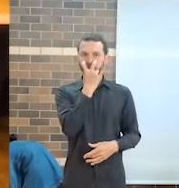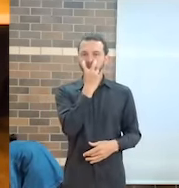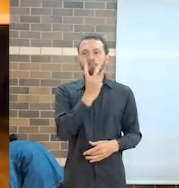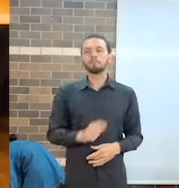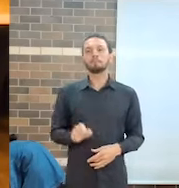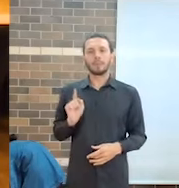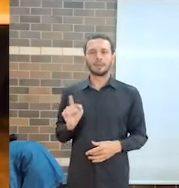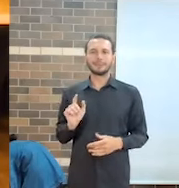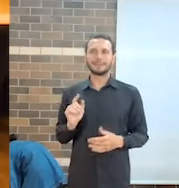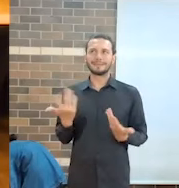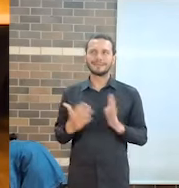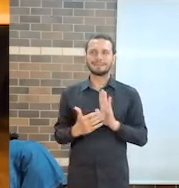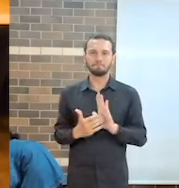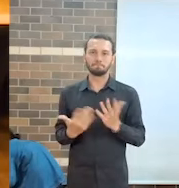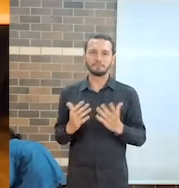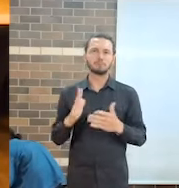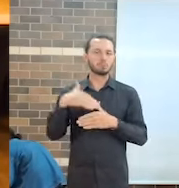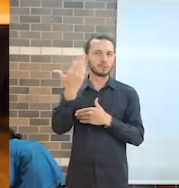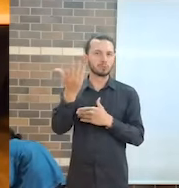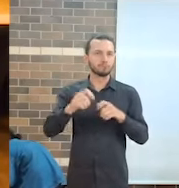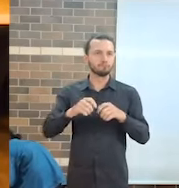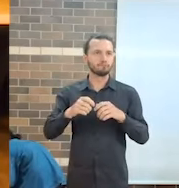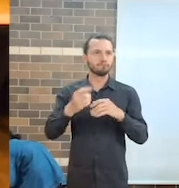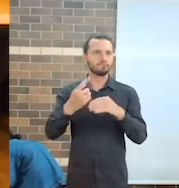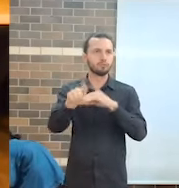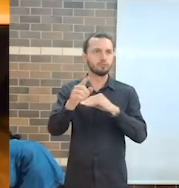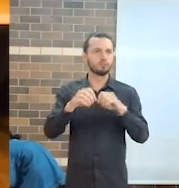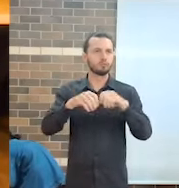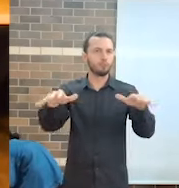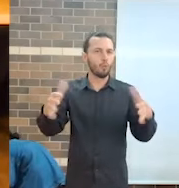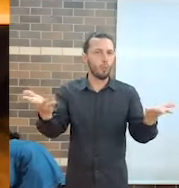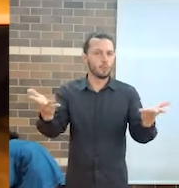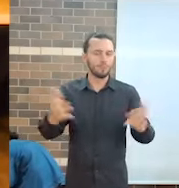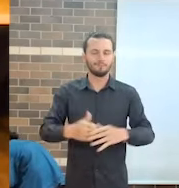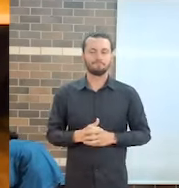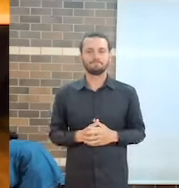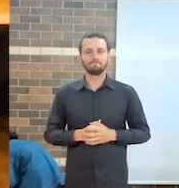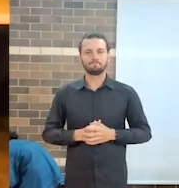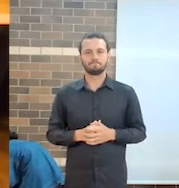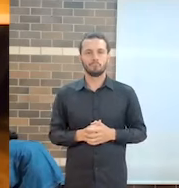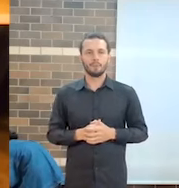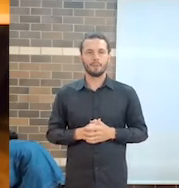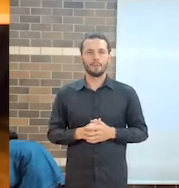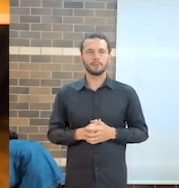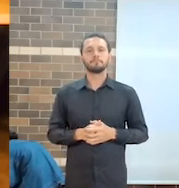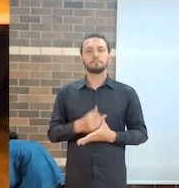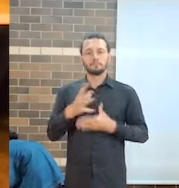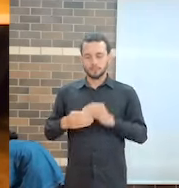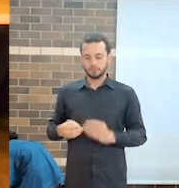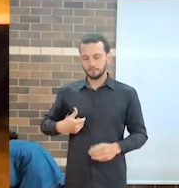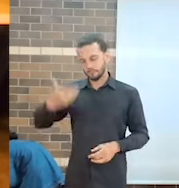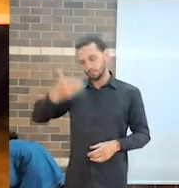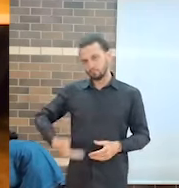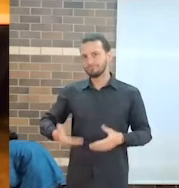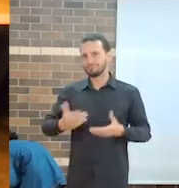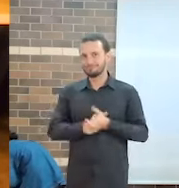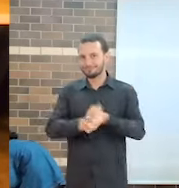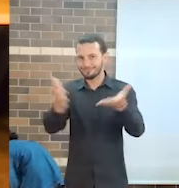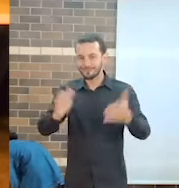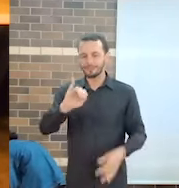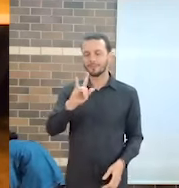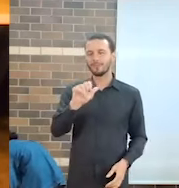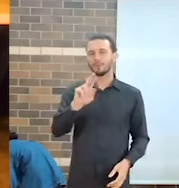Entonces, se los quedamos debiendo y miramos luego cómo los hacemos llegar. Bueno, decirles que les saluda Juan Guillermo Rodríguez. Soy